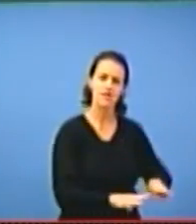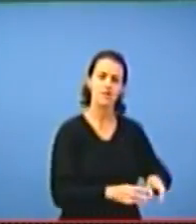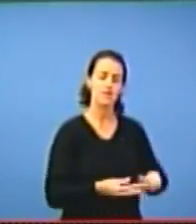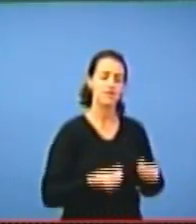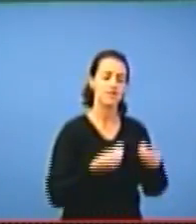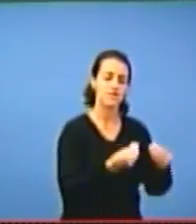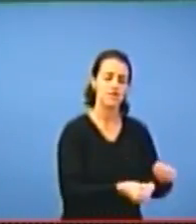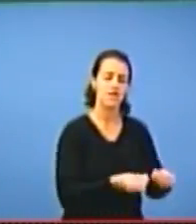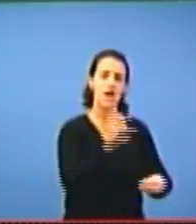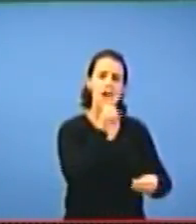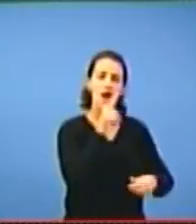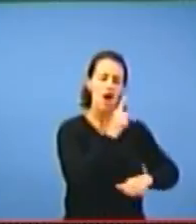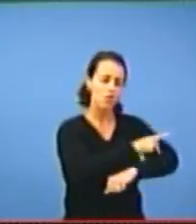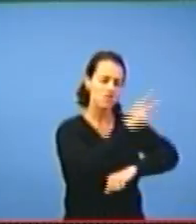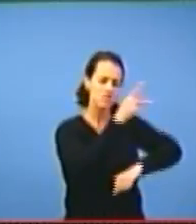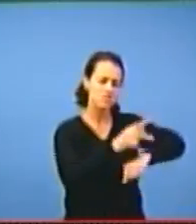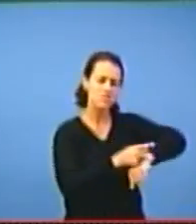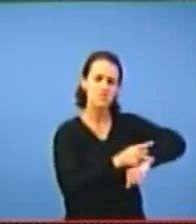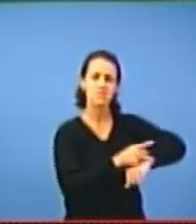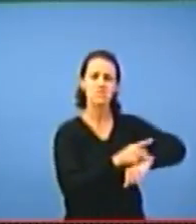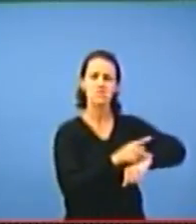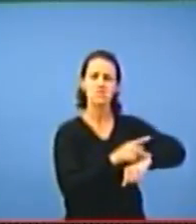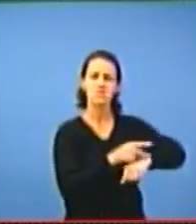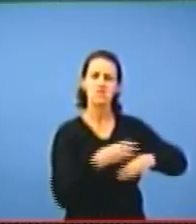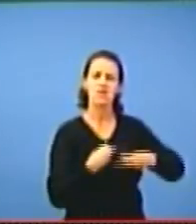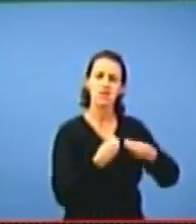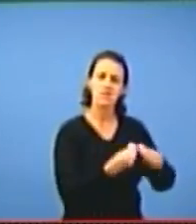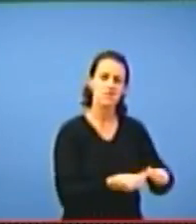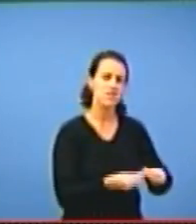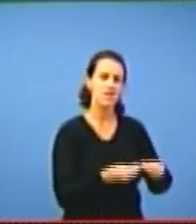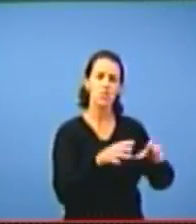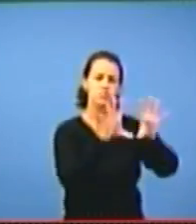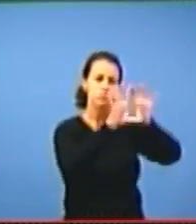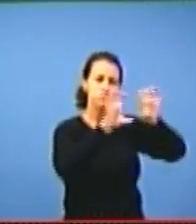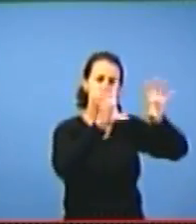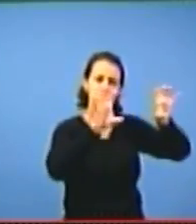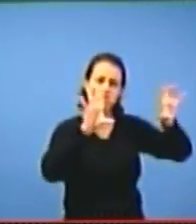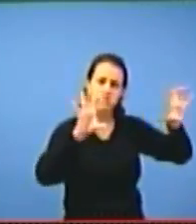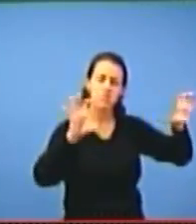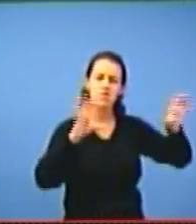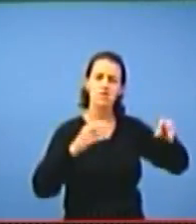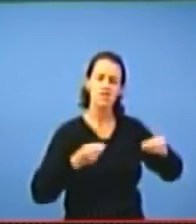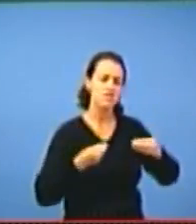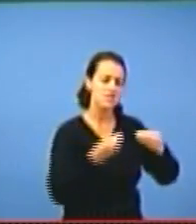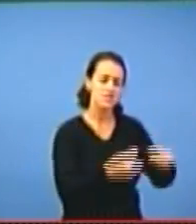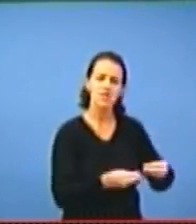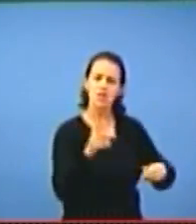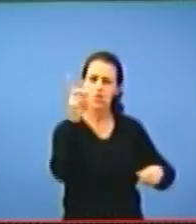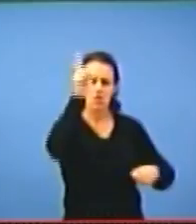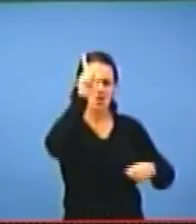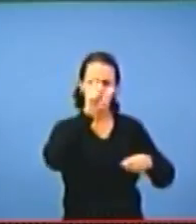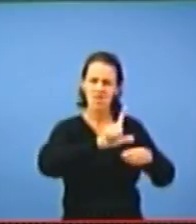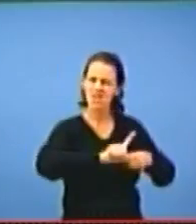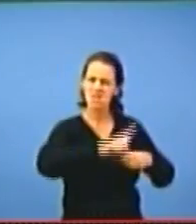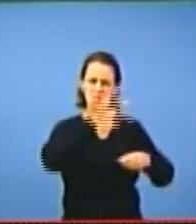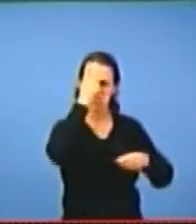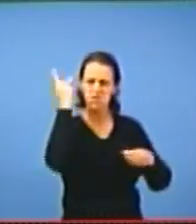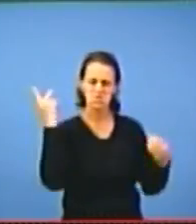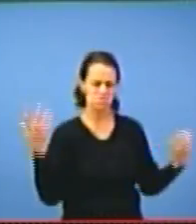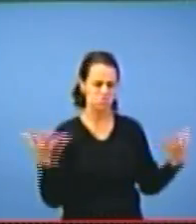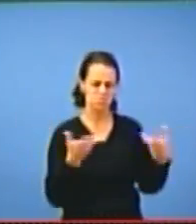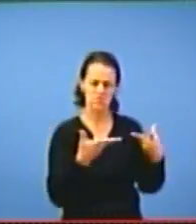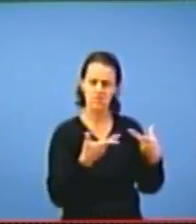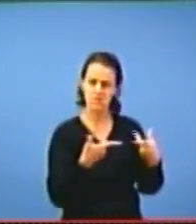roca, la sombra durante el día, el fuego. El Señor dio a ellos líderes, hombres extraordinarios, hombres